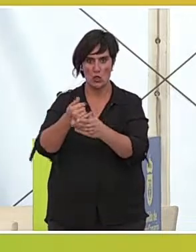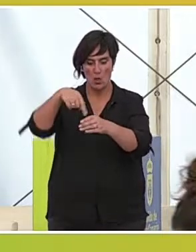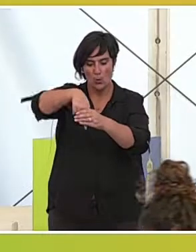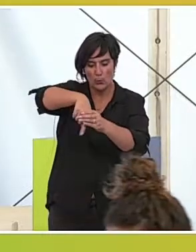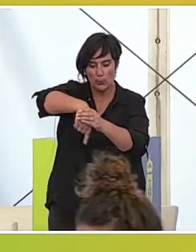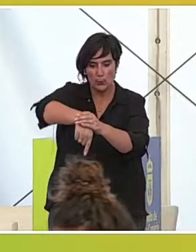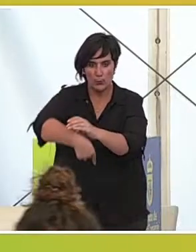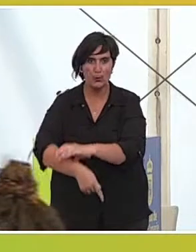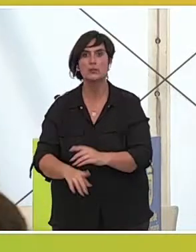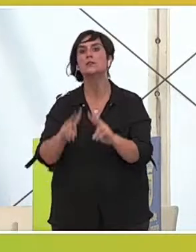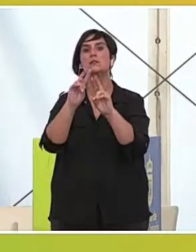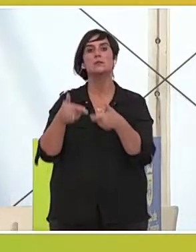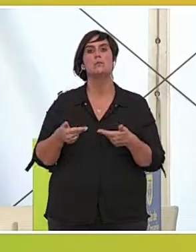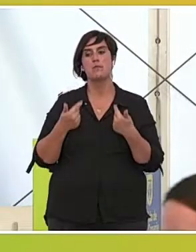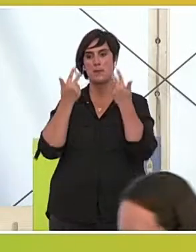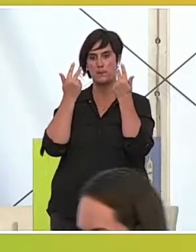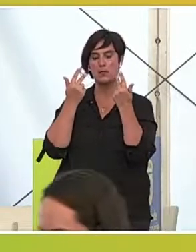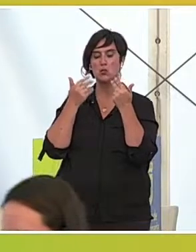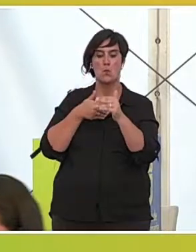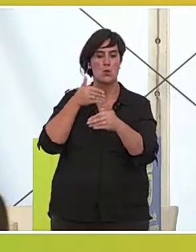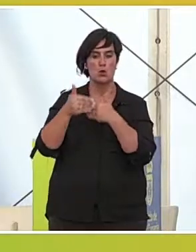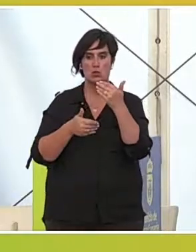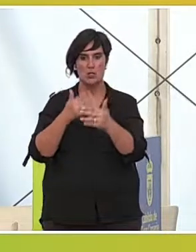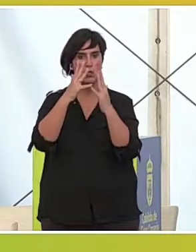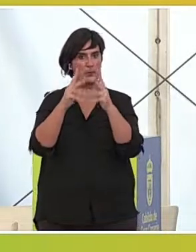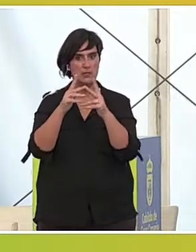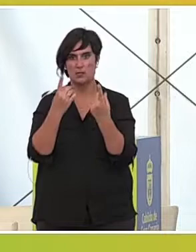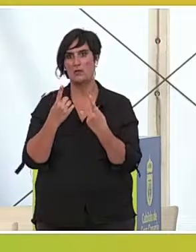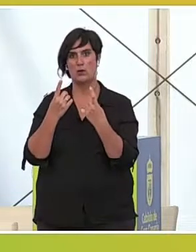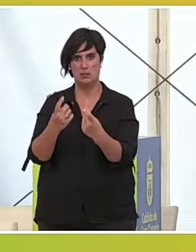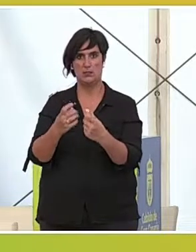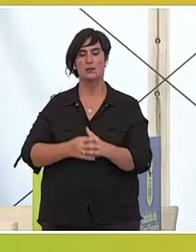unos permisos que requieren todo un proceso administrativo.